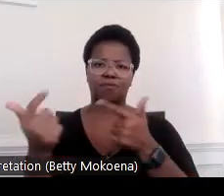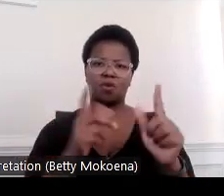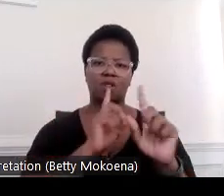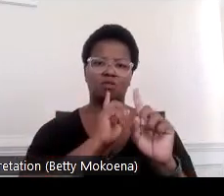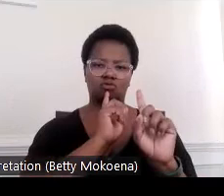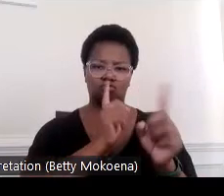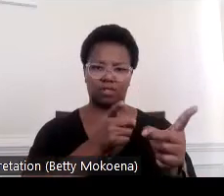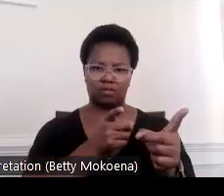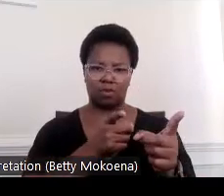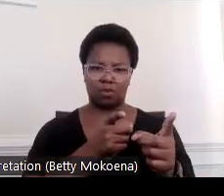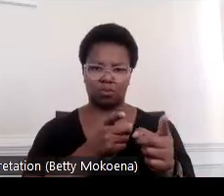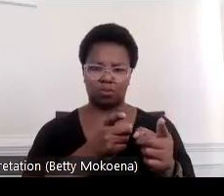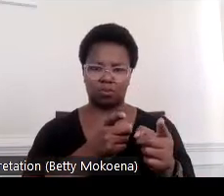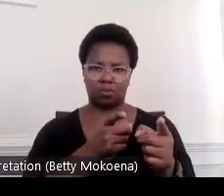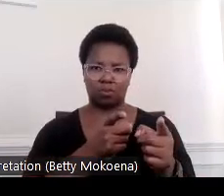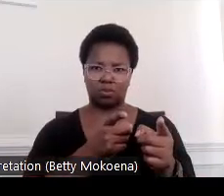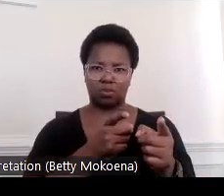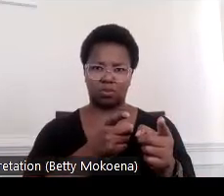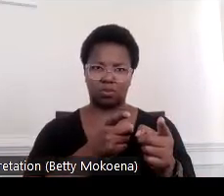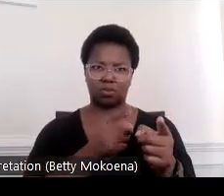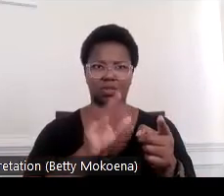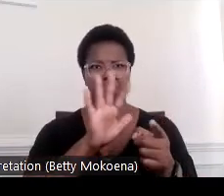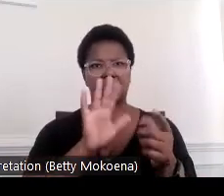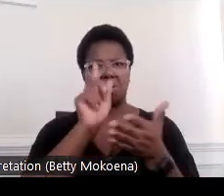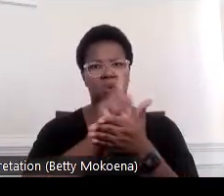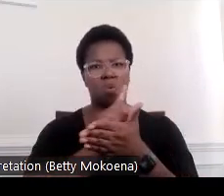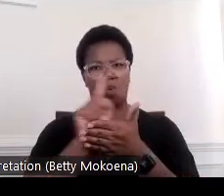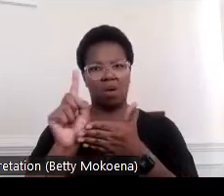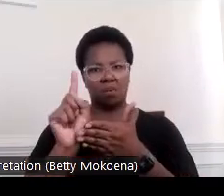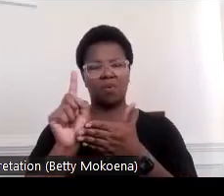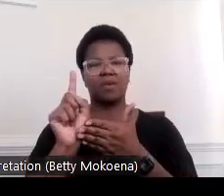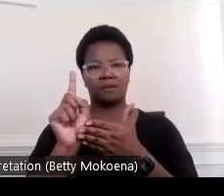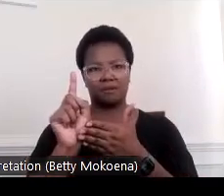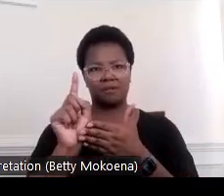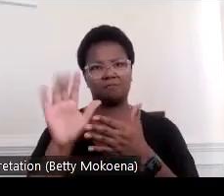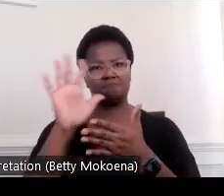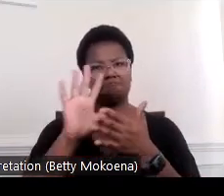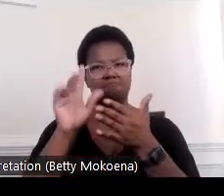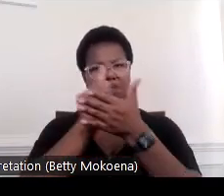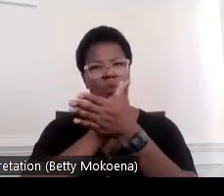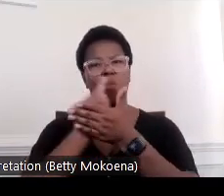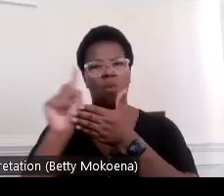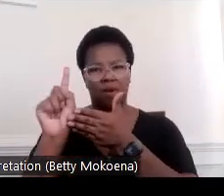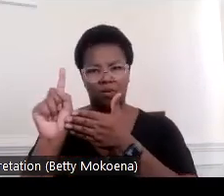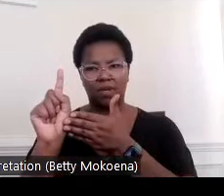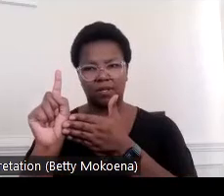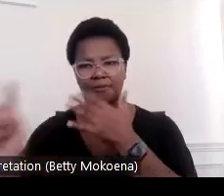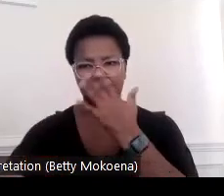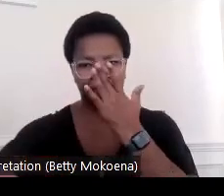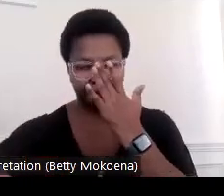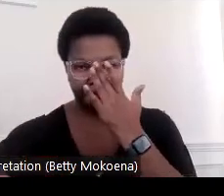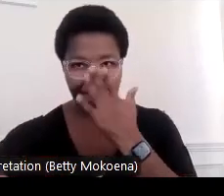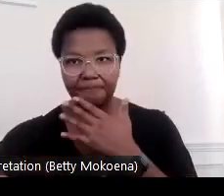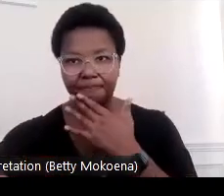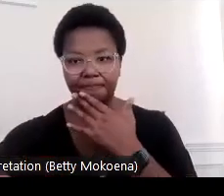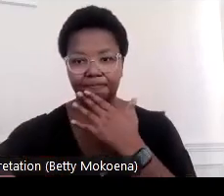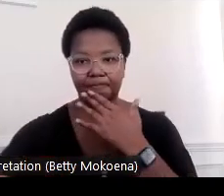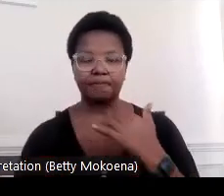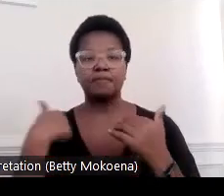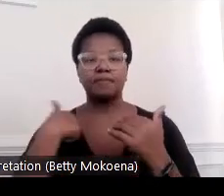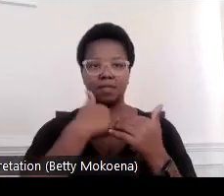enviará una respuesta dentro de dentro de una semana aproximadamente una semana